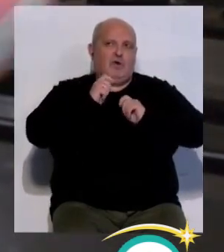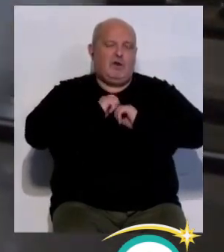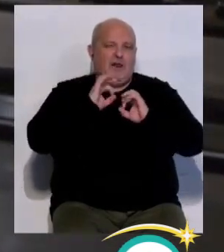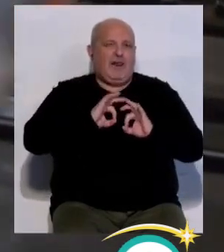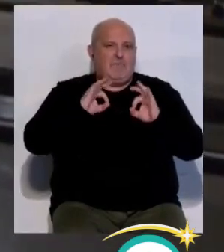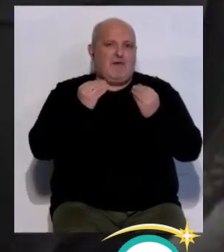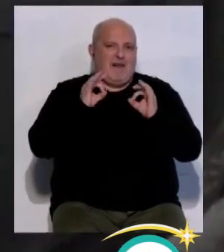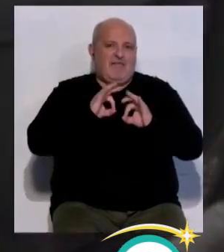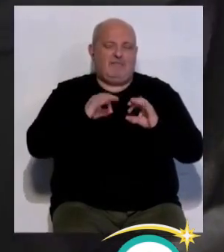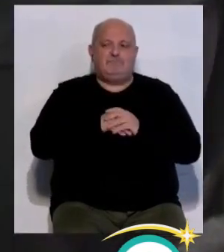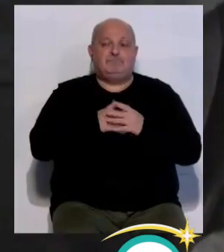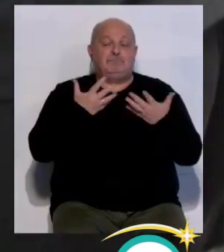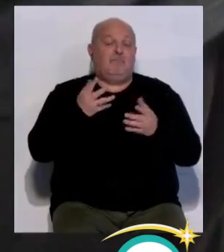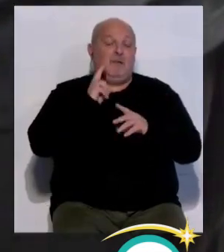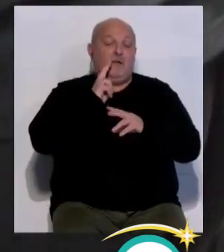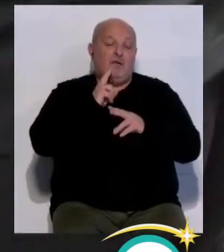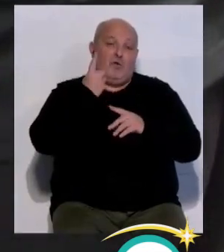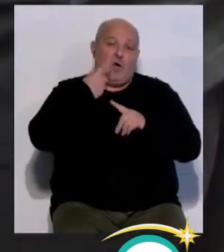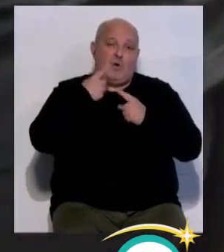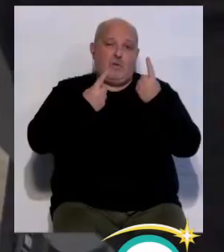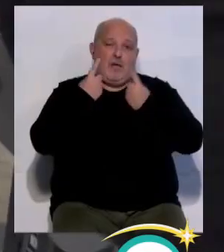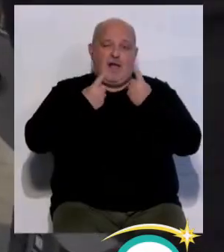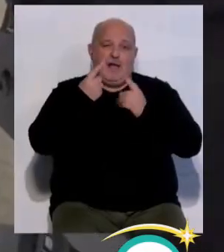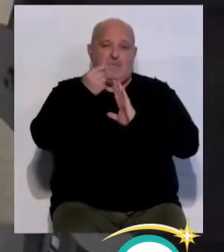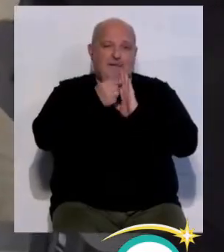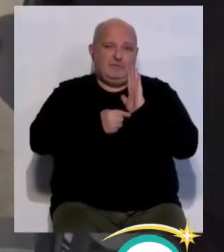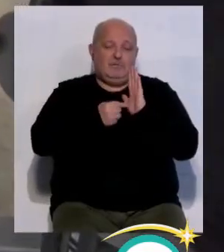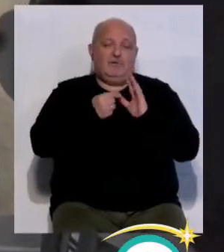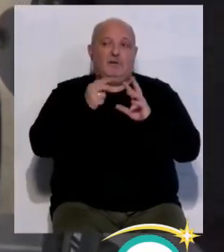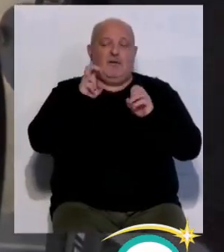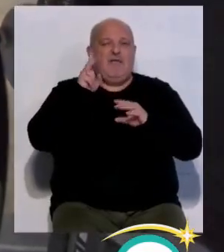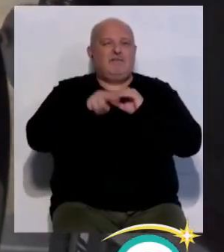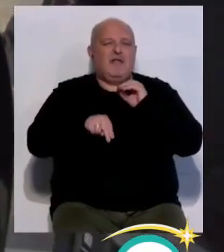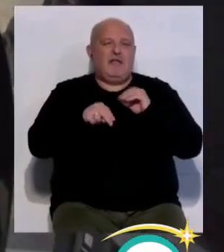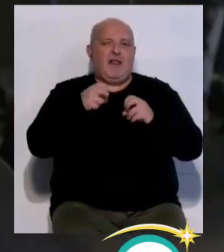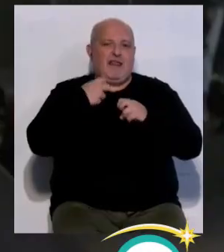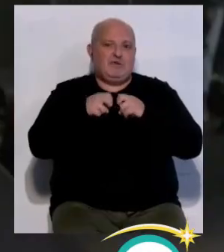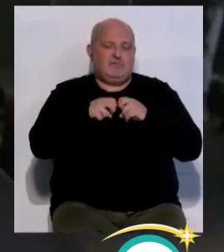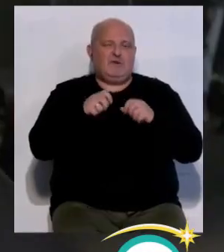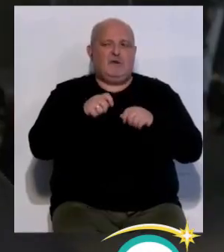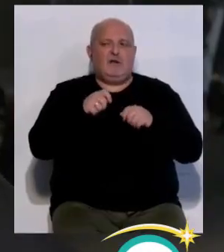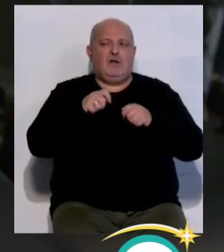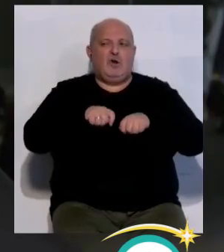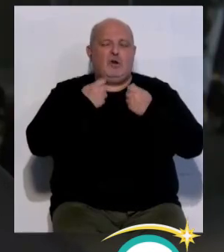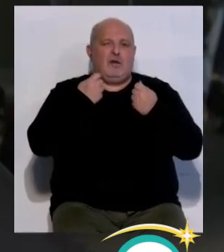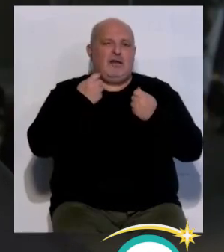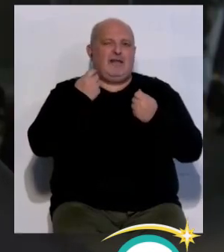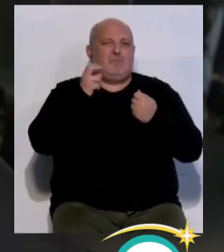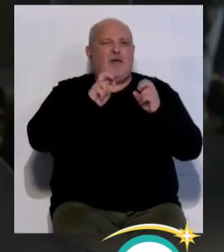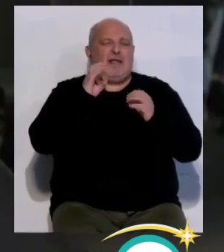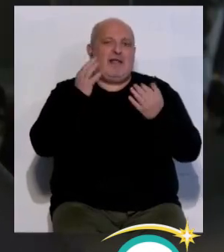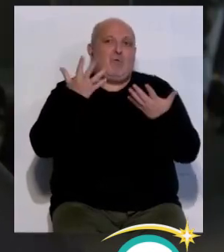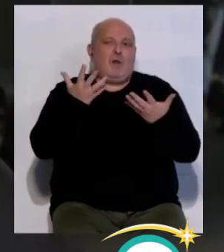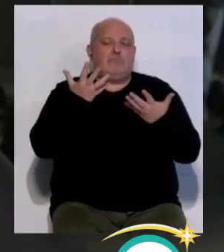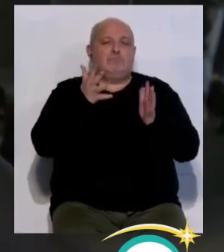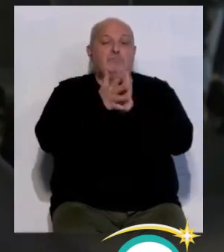no va a mejorar. Pero hay que tener en cuenta varios aspectos para, entre otras cosas, evitar las lesiones. Rompe bien el hielo de tal